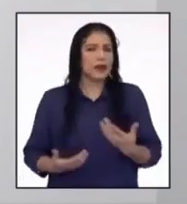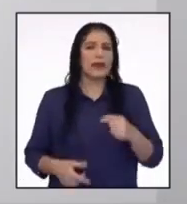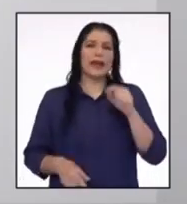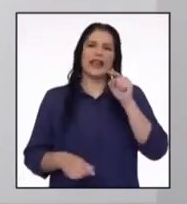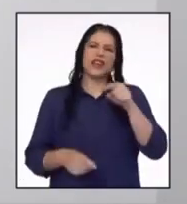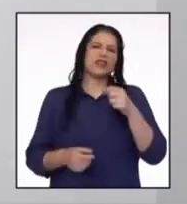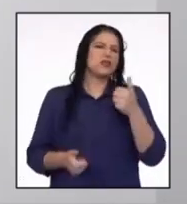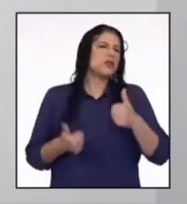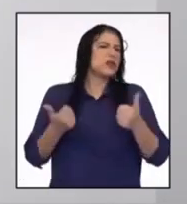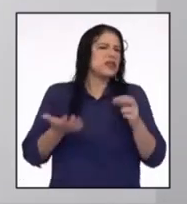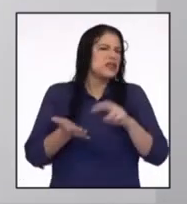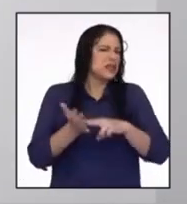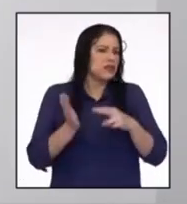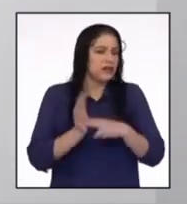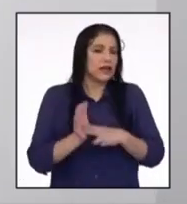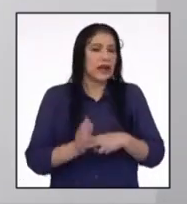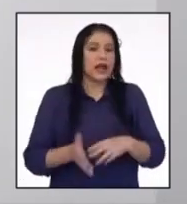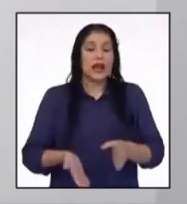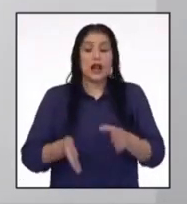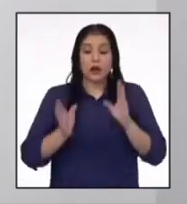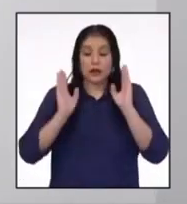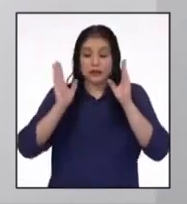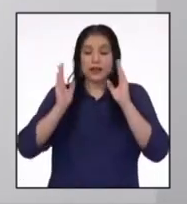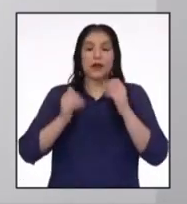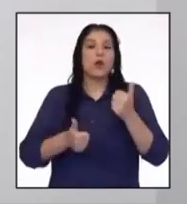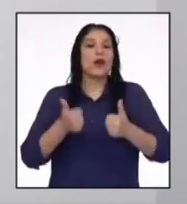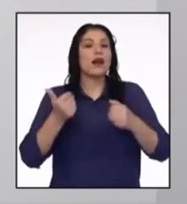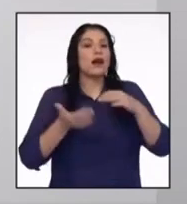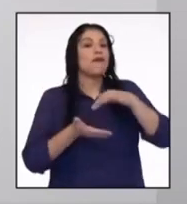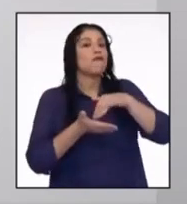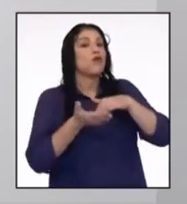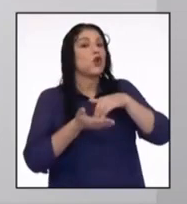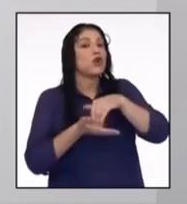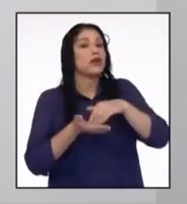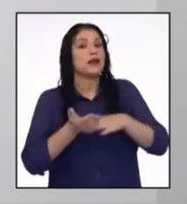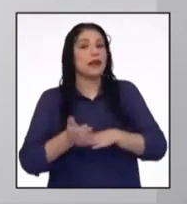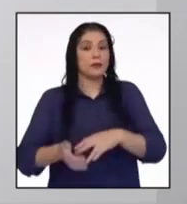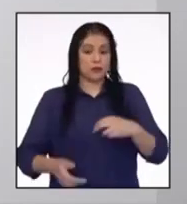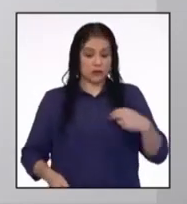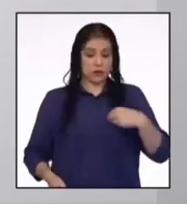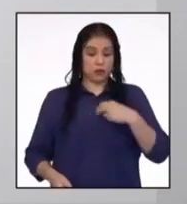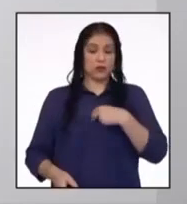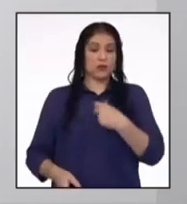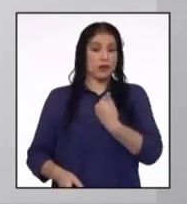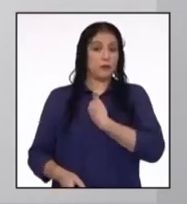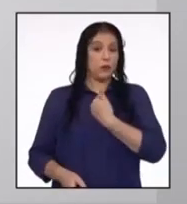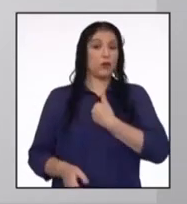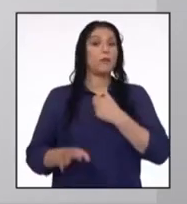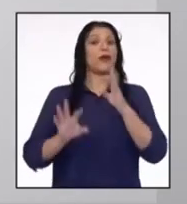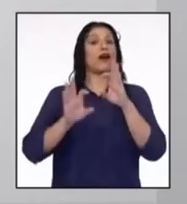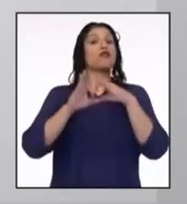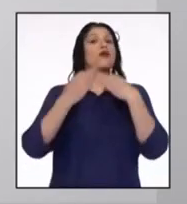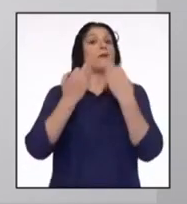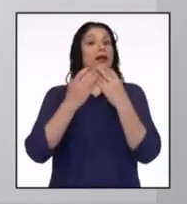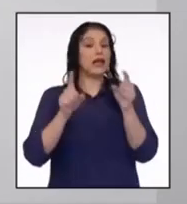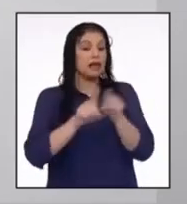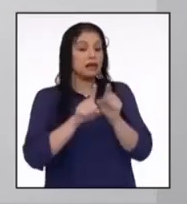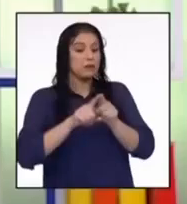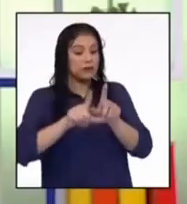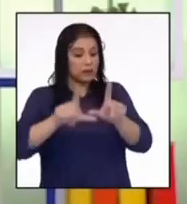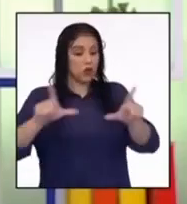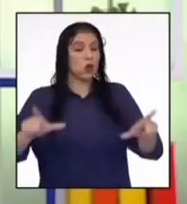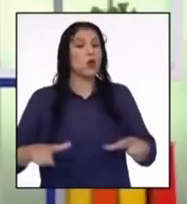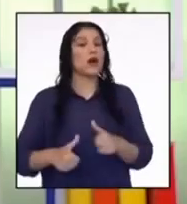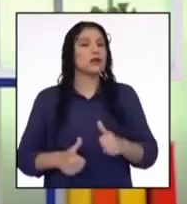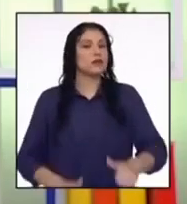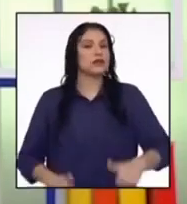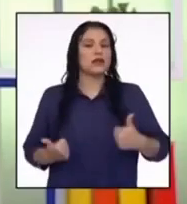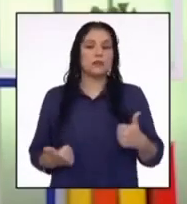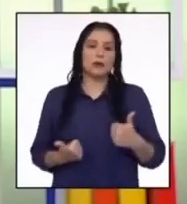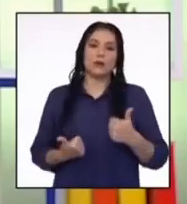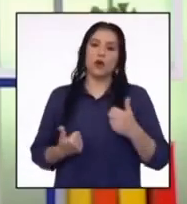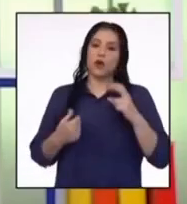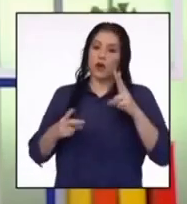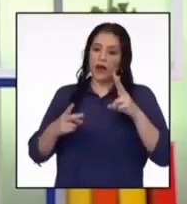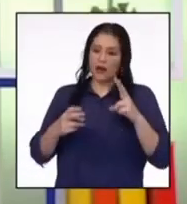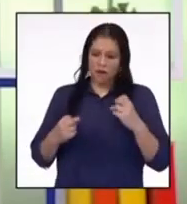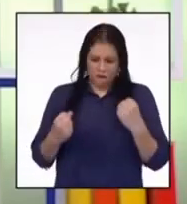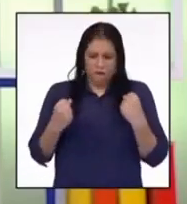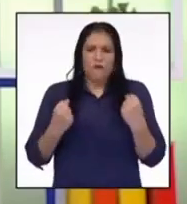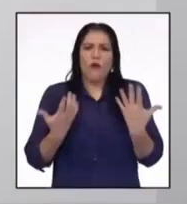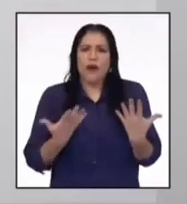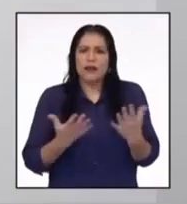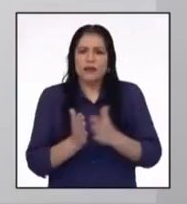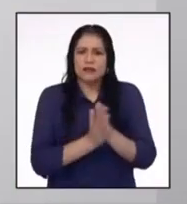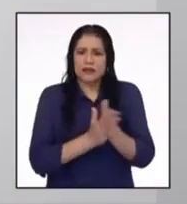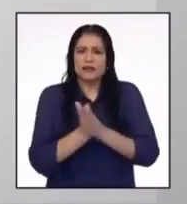eso tiene que ver con atender la vulnerabilidad de nuestras familias y de la localidad. Ver lo fuertes y